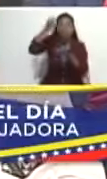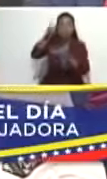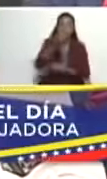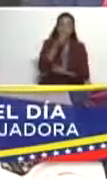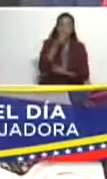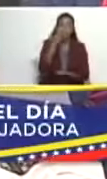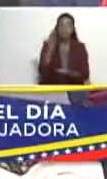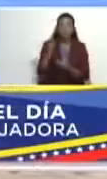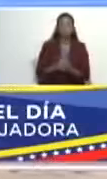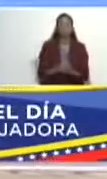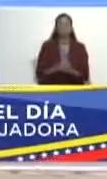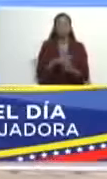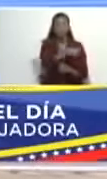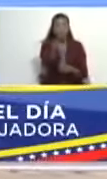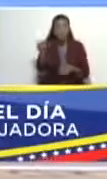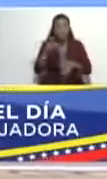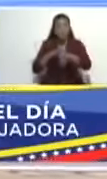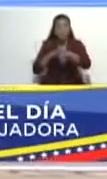Compañeras, compañeros,